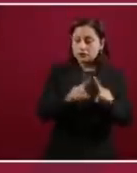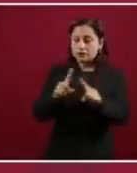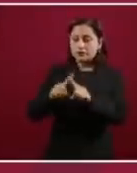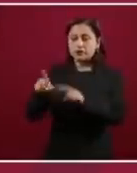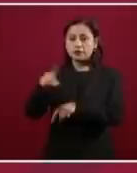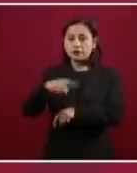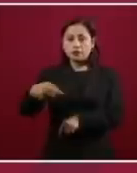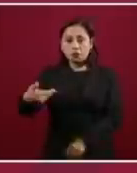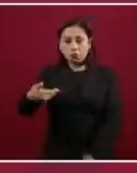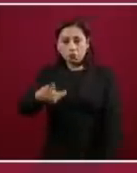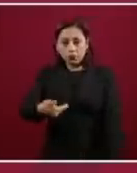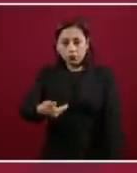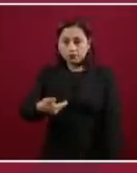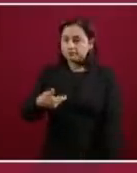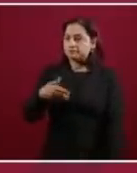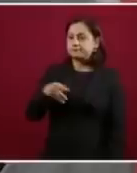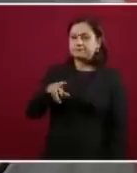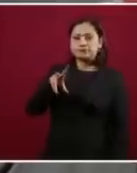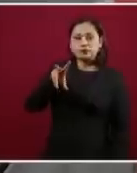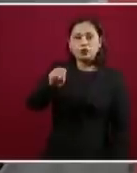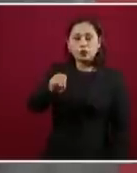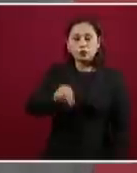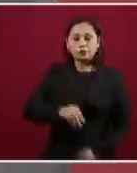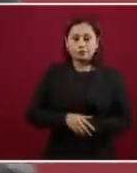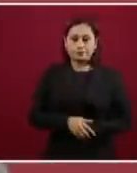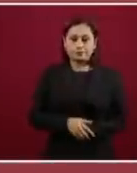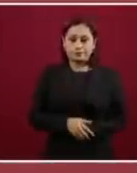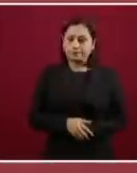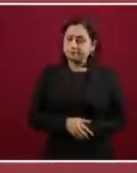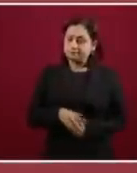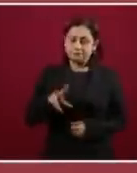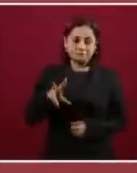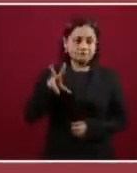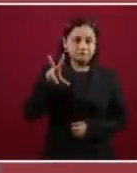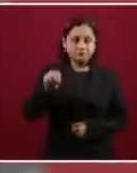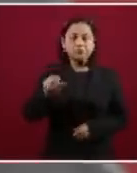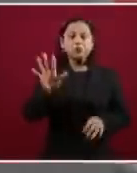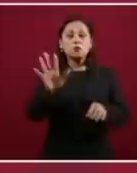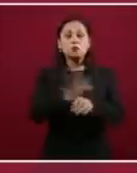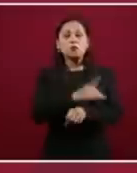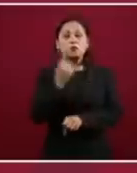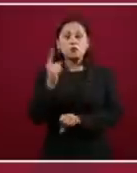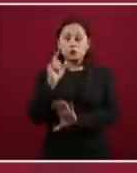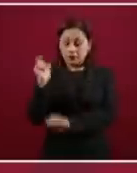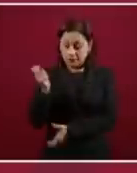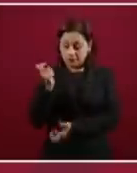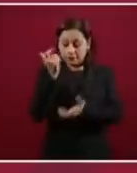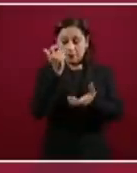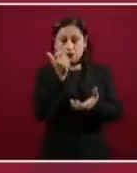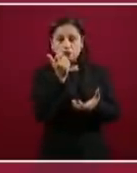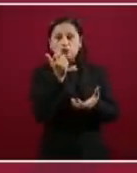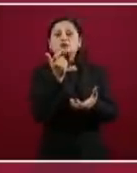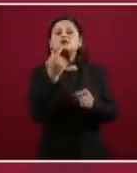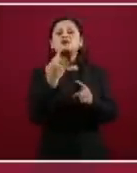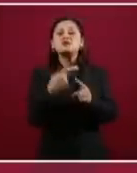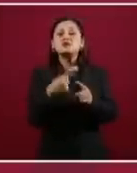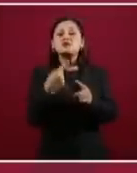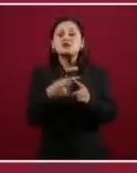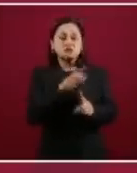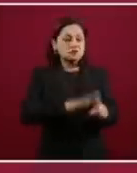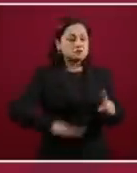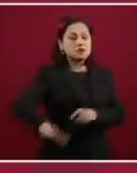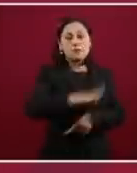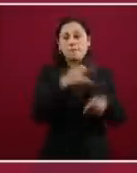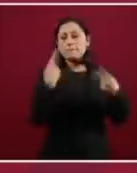porque el presupuesto se tiene que destinar al pueblo y se tiene que